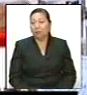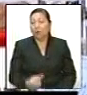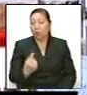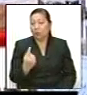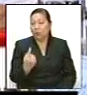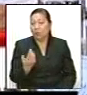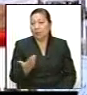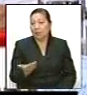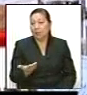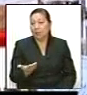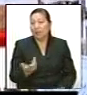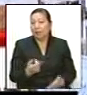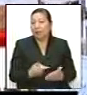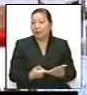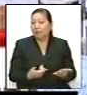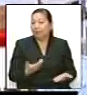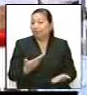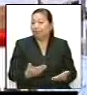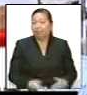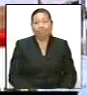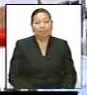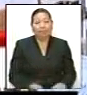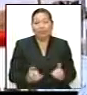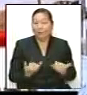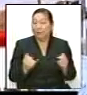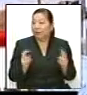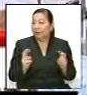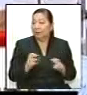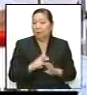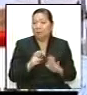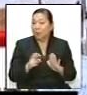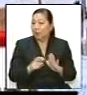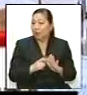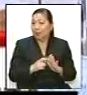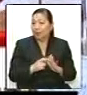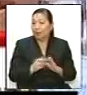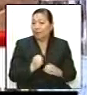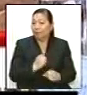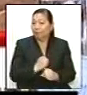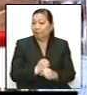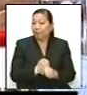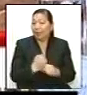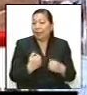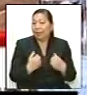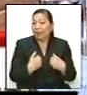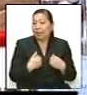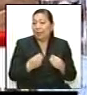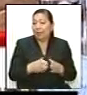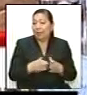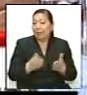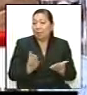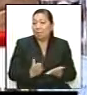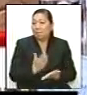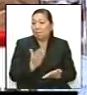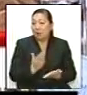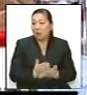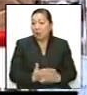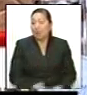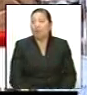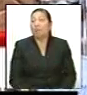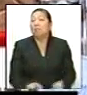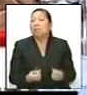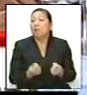Uno es que todavía este tema de los proyectos en ejecución que tienen algún pequeño problema, falta de